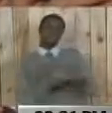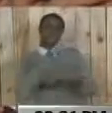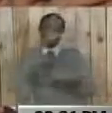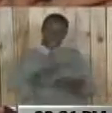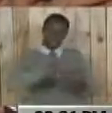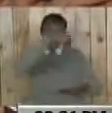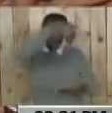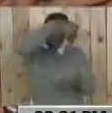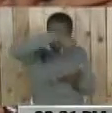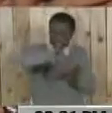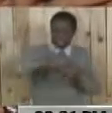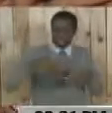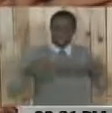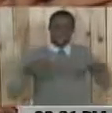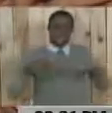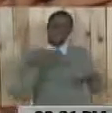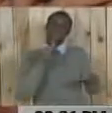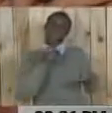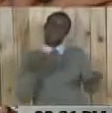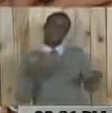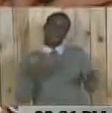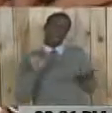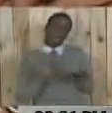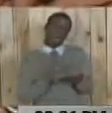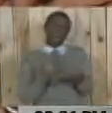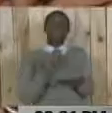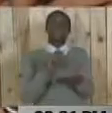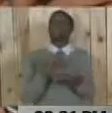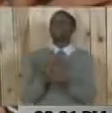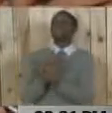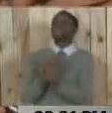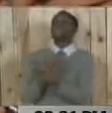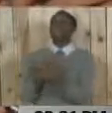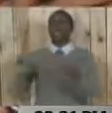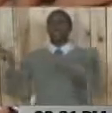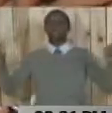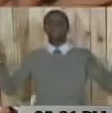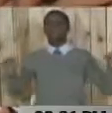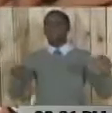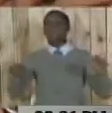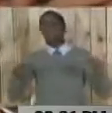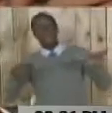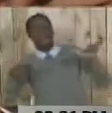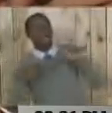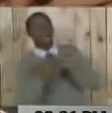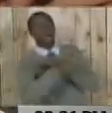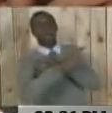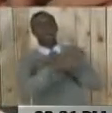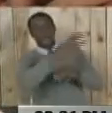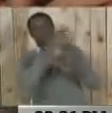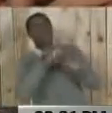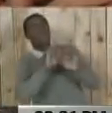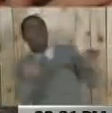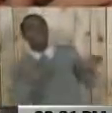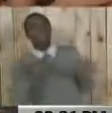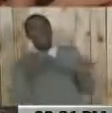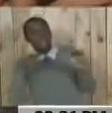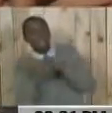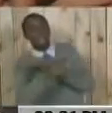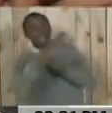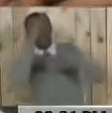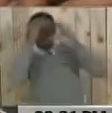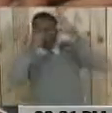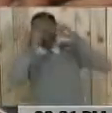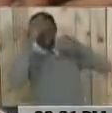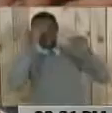allí incorporados y se democratice aún más el acceso a la educación y el acceso al conocimiento en Venezuela. Esto es una muestra